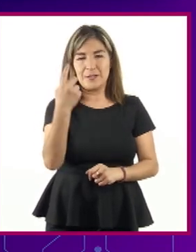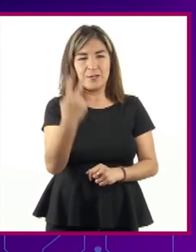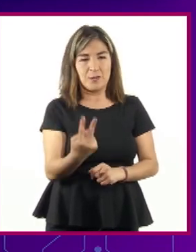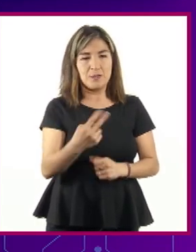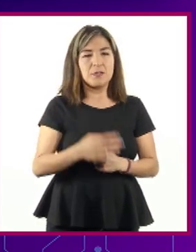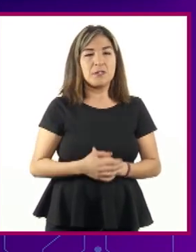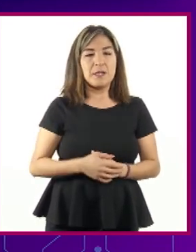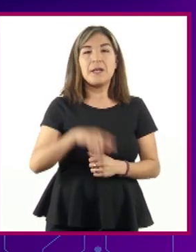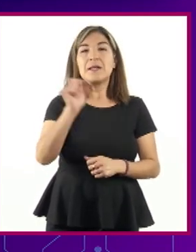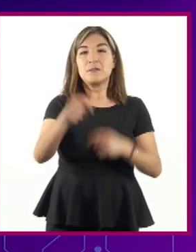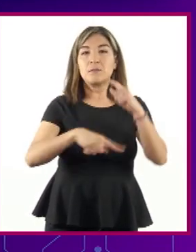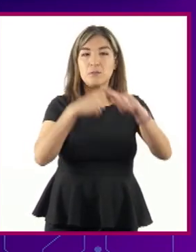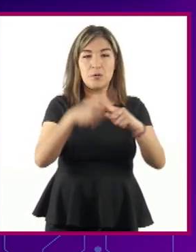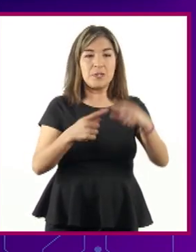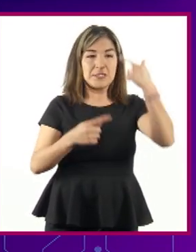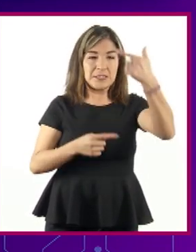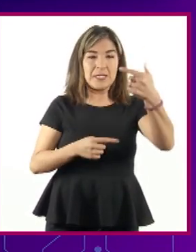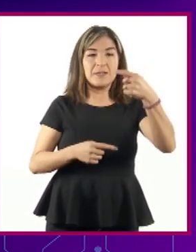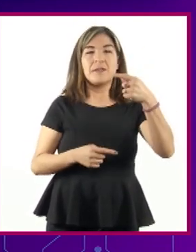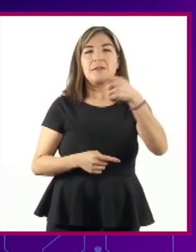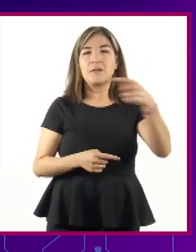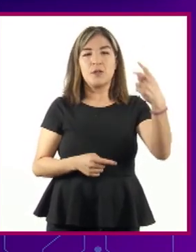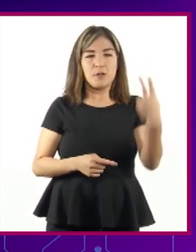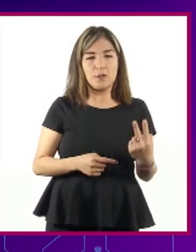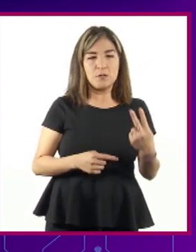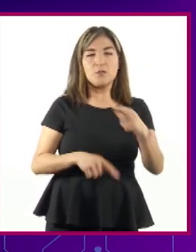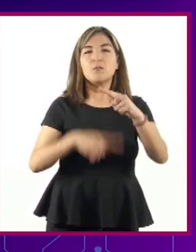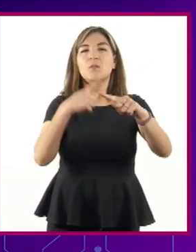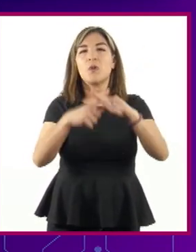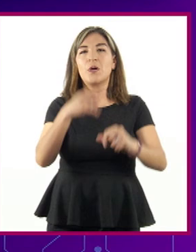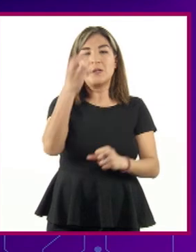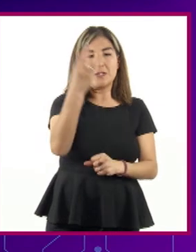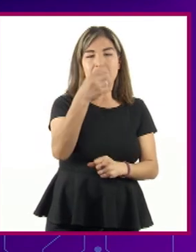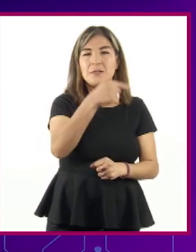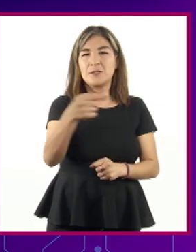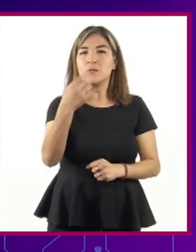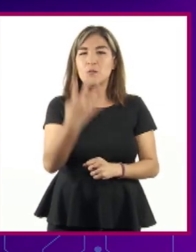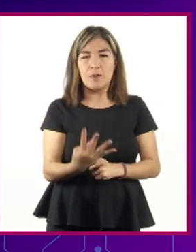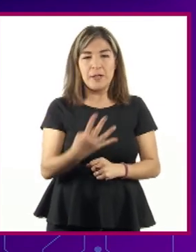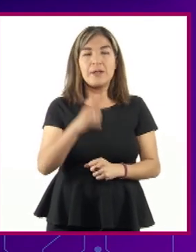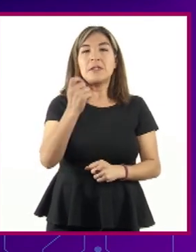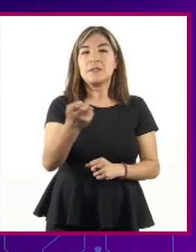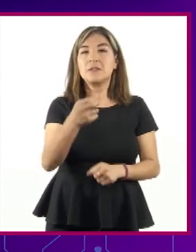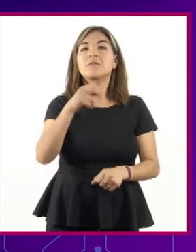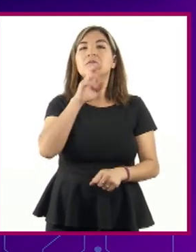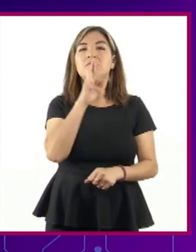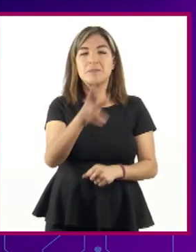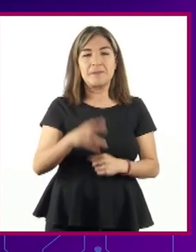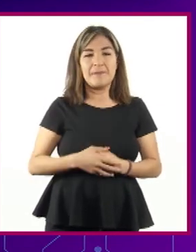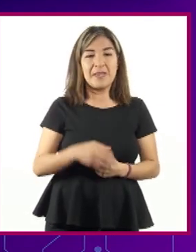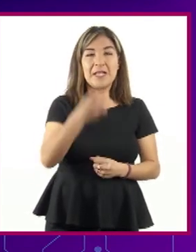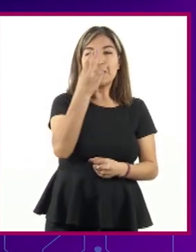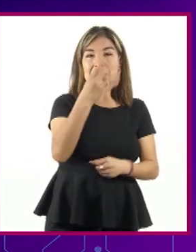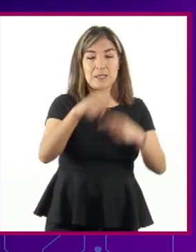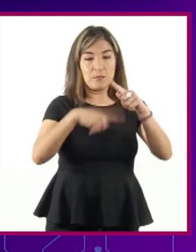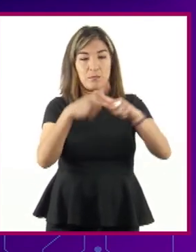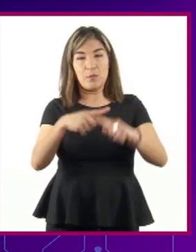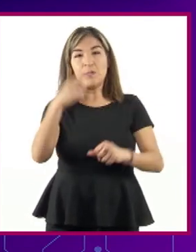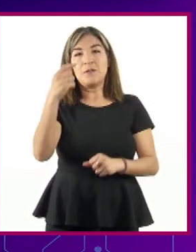multiplicamos 7 medios por los 3/4. Al hacer el producto de los numeradores, tenemos que 7 por 3 es